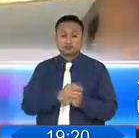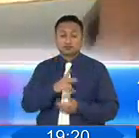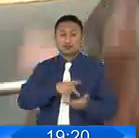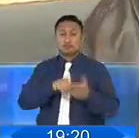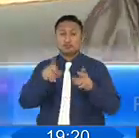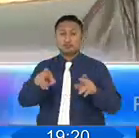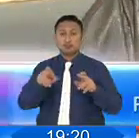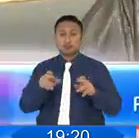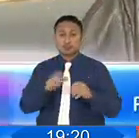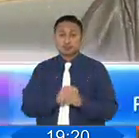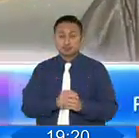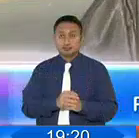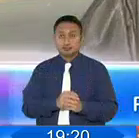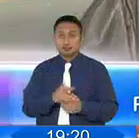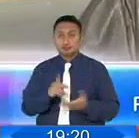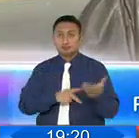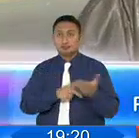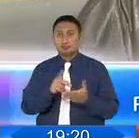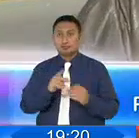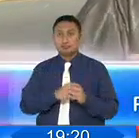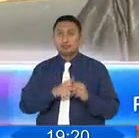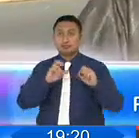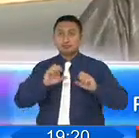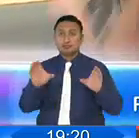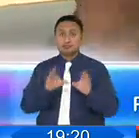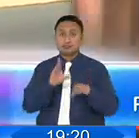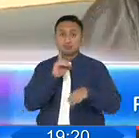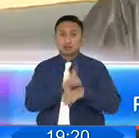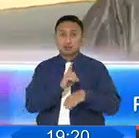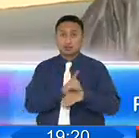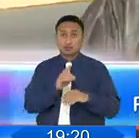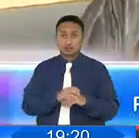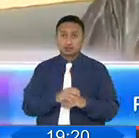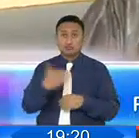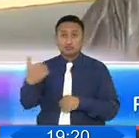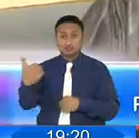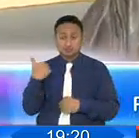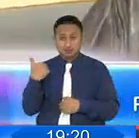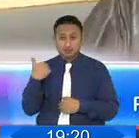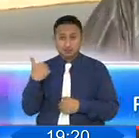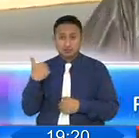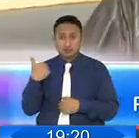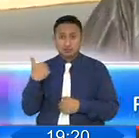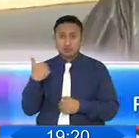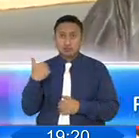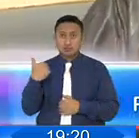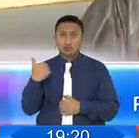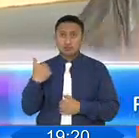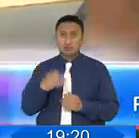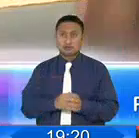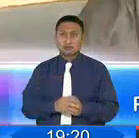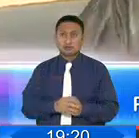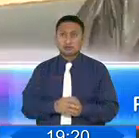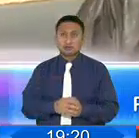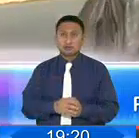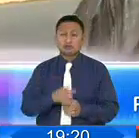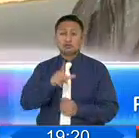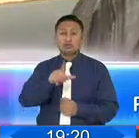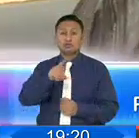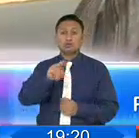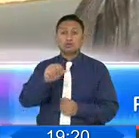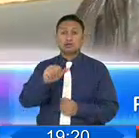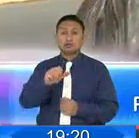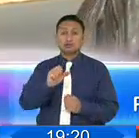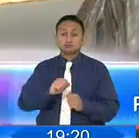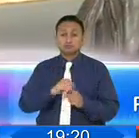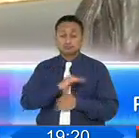patente, otra es pagar el tema del certificado médico, tener el tema de del DANLUAE y con lograr tener todos